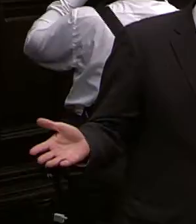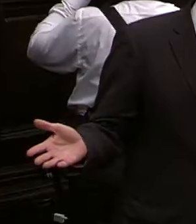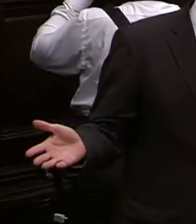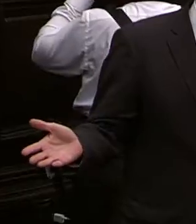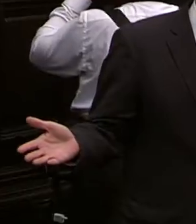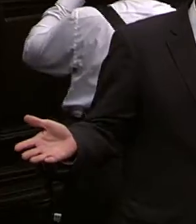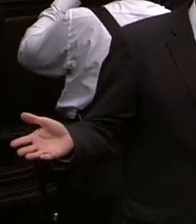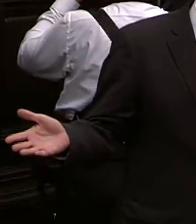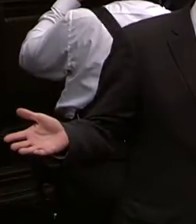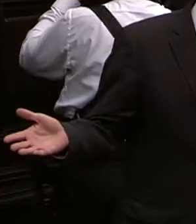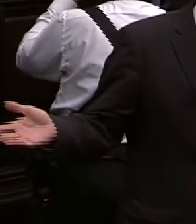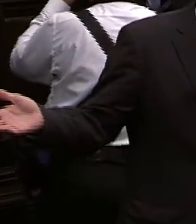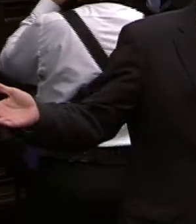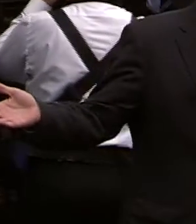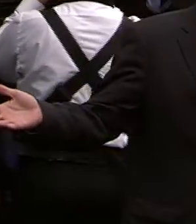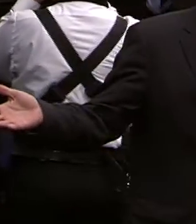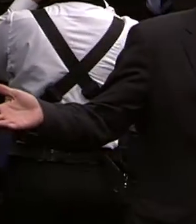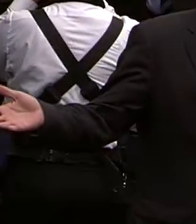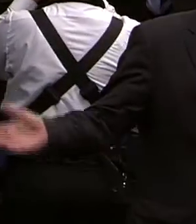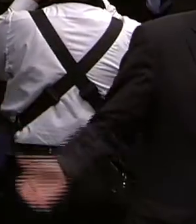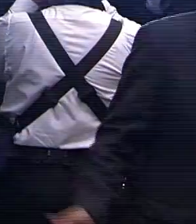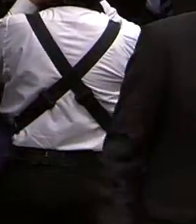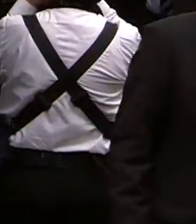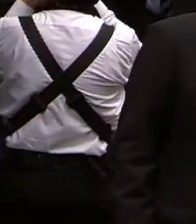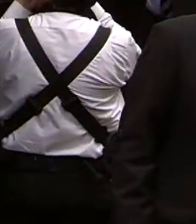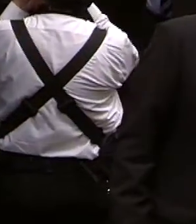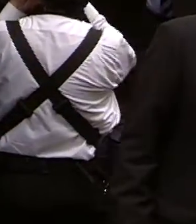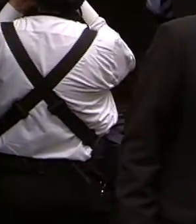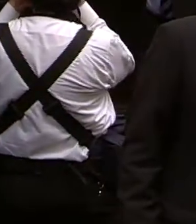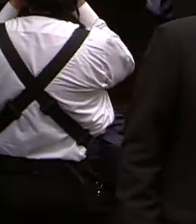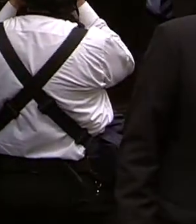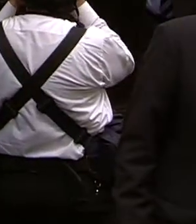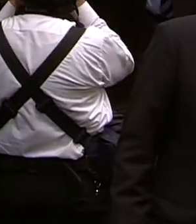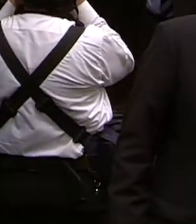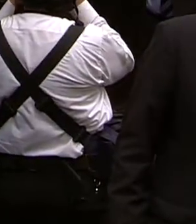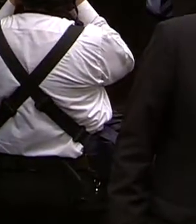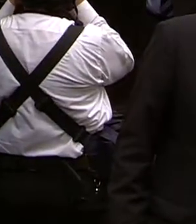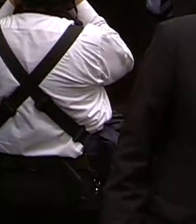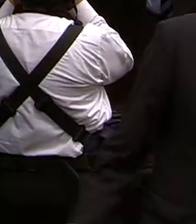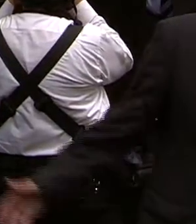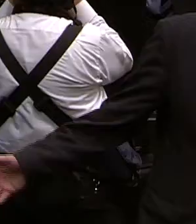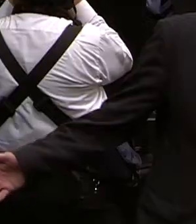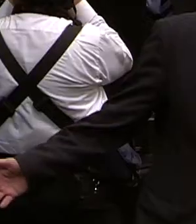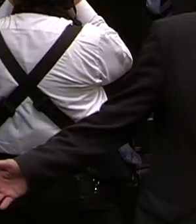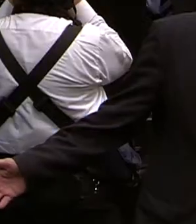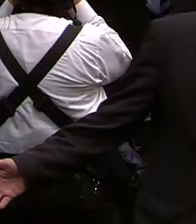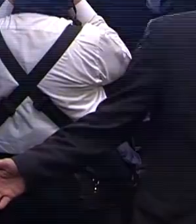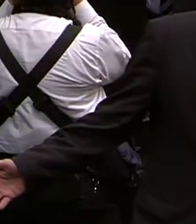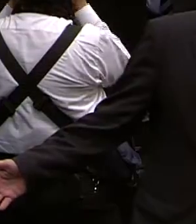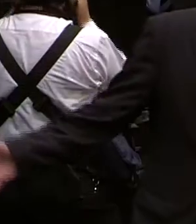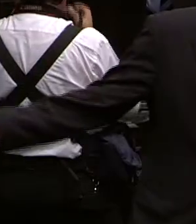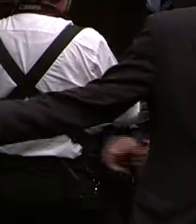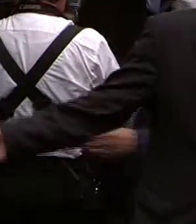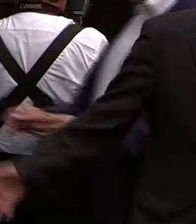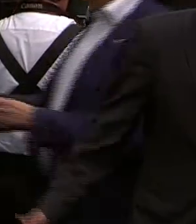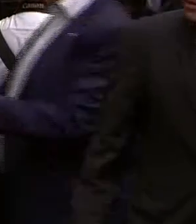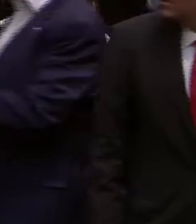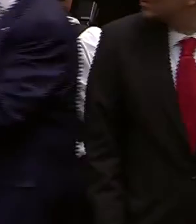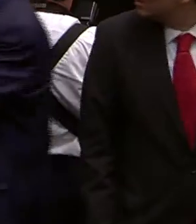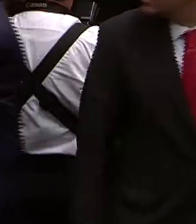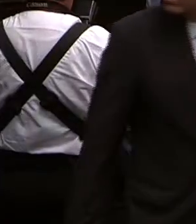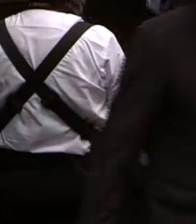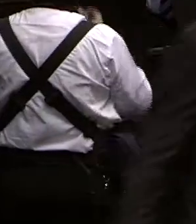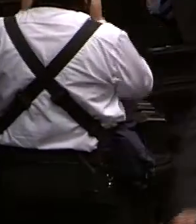Yo les rogaría a mis amigos y compañeros que nos Cuando pudieran Dios Pinto escuchar. nos